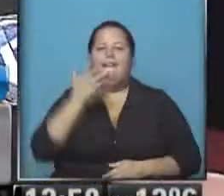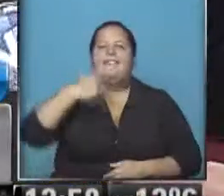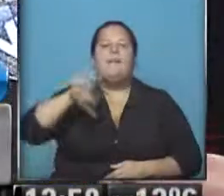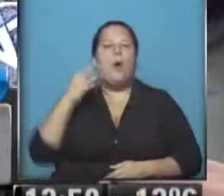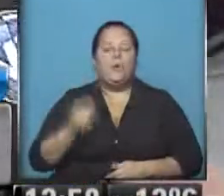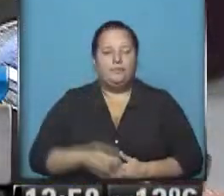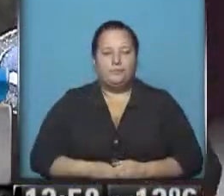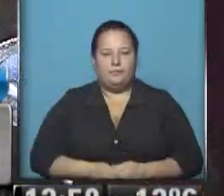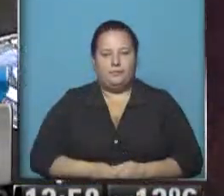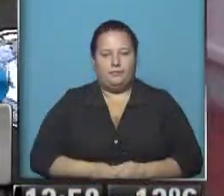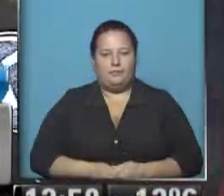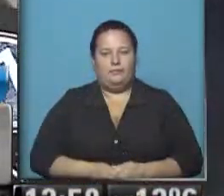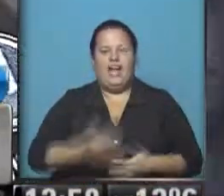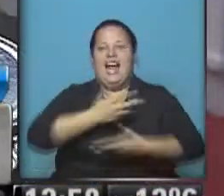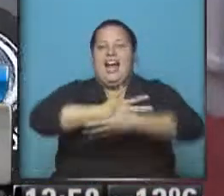gusta